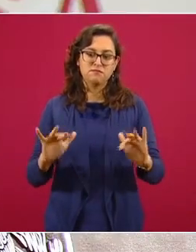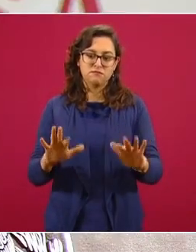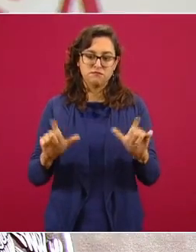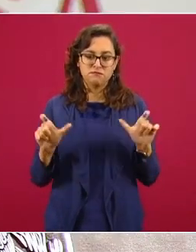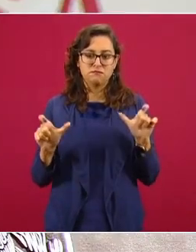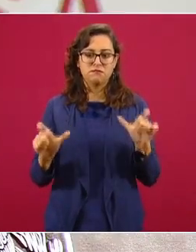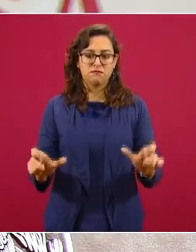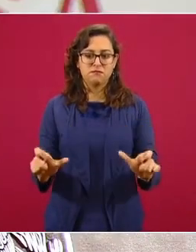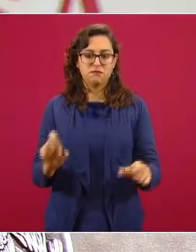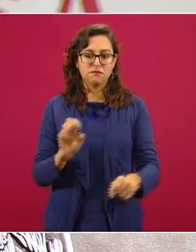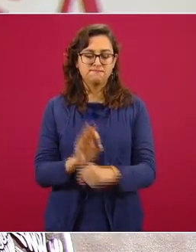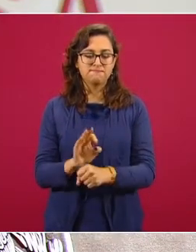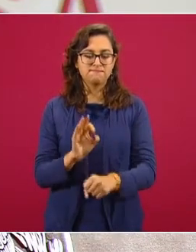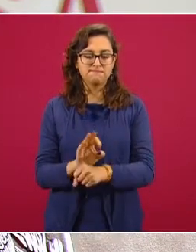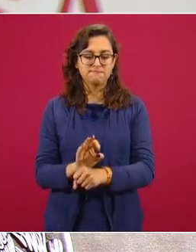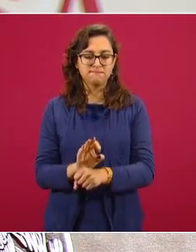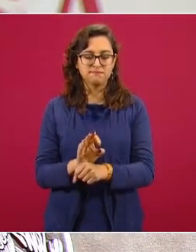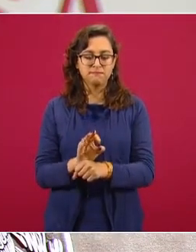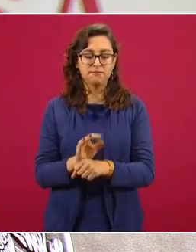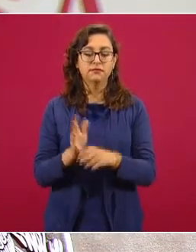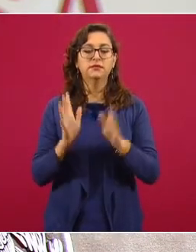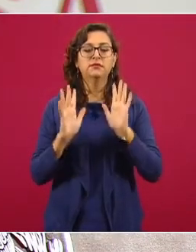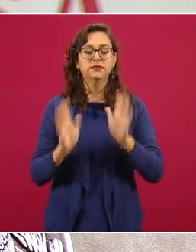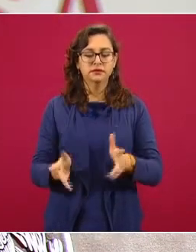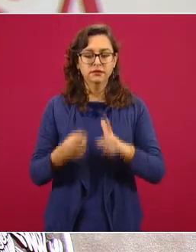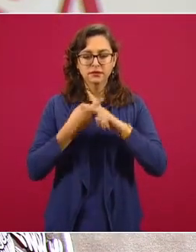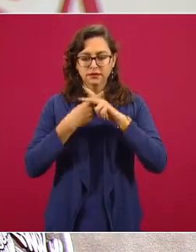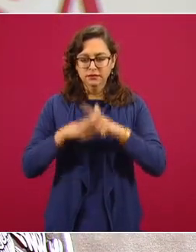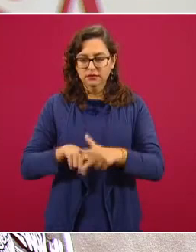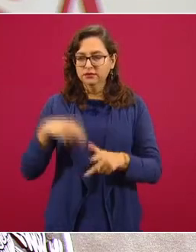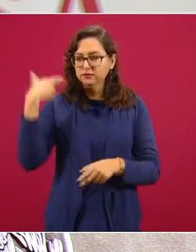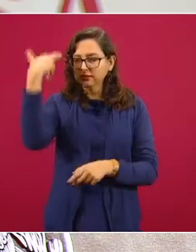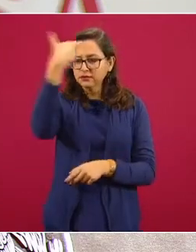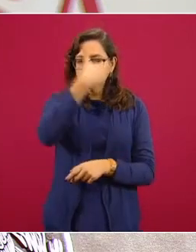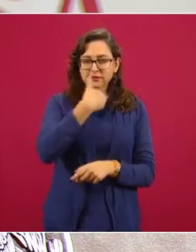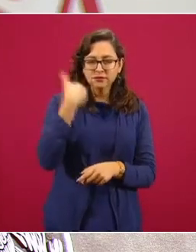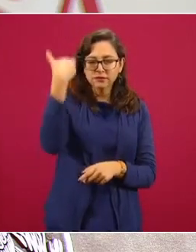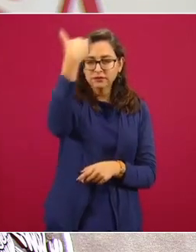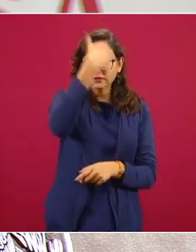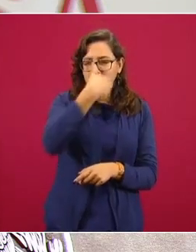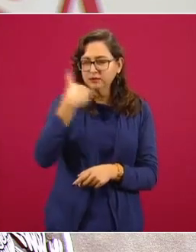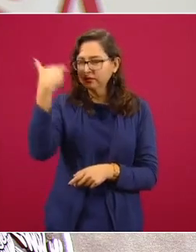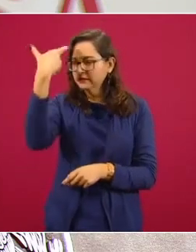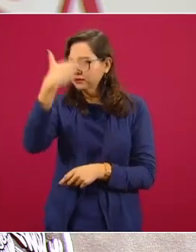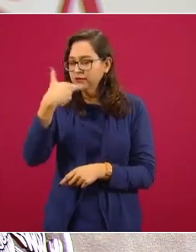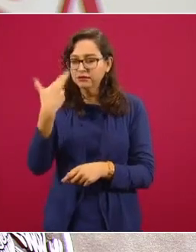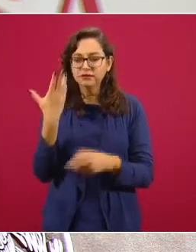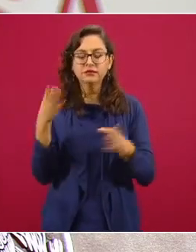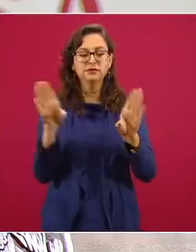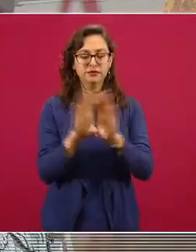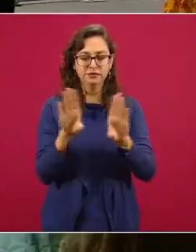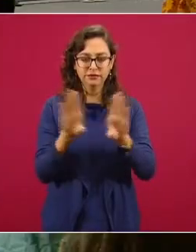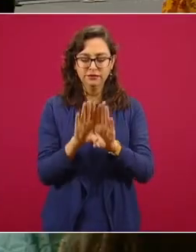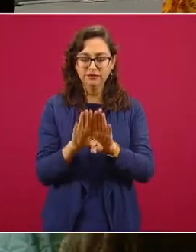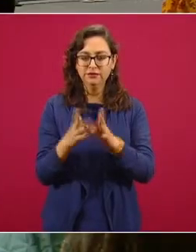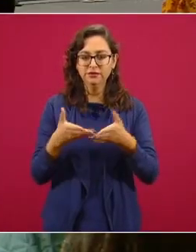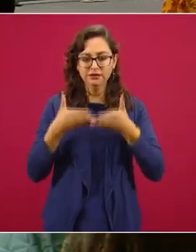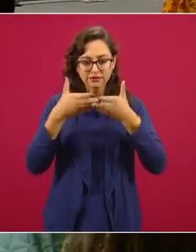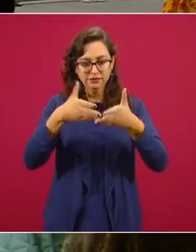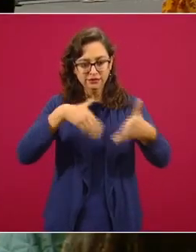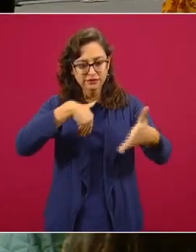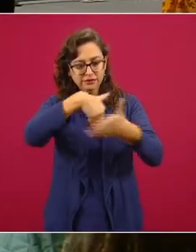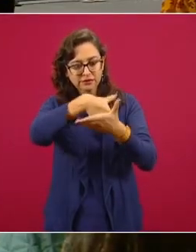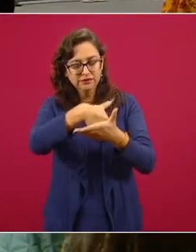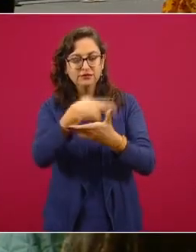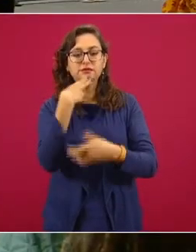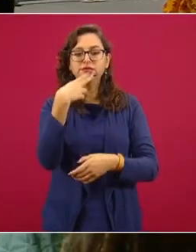Se está haciendo ya un diagnóstico de cómo funcionan los puertos.